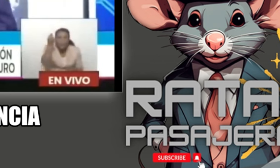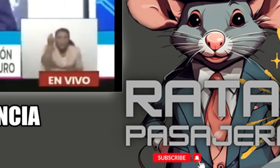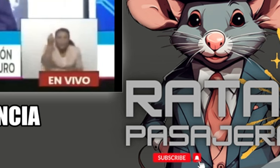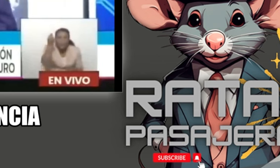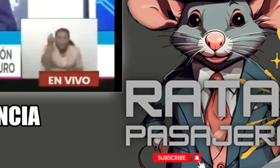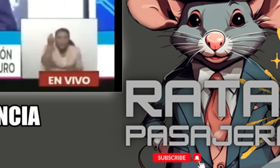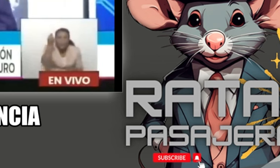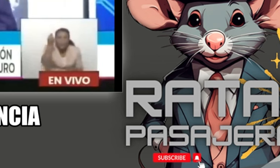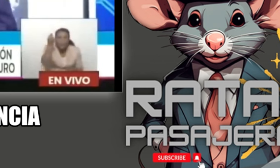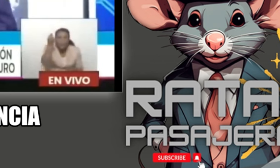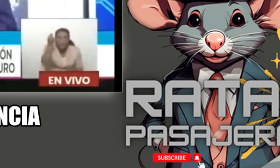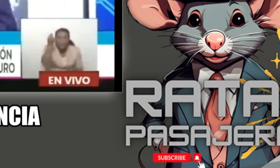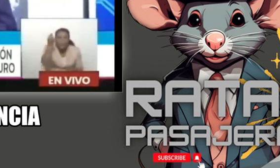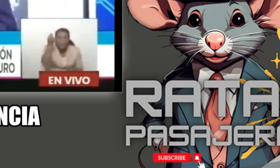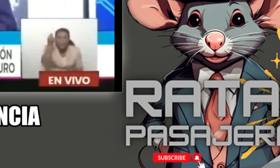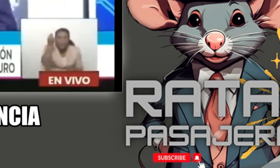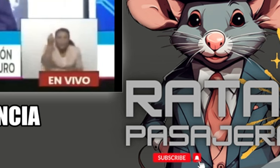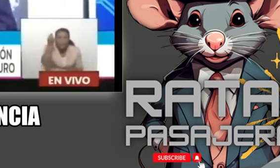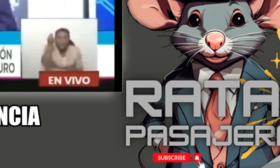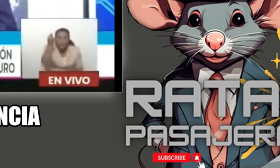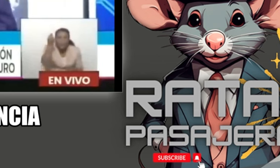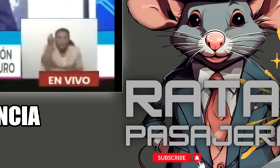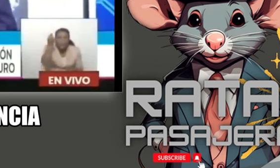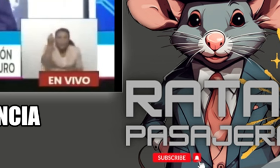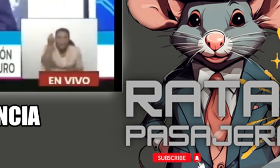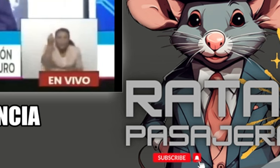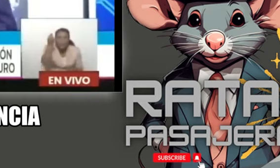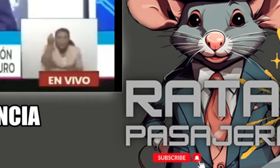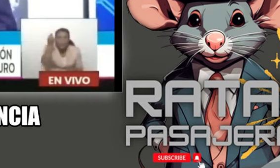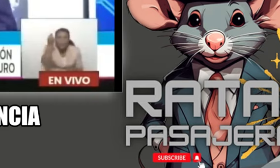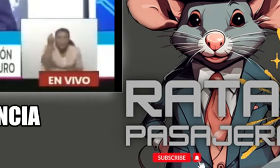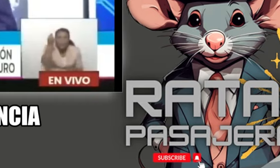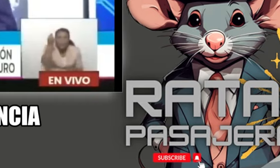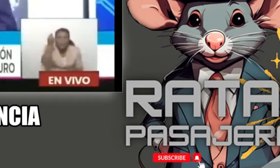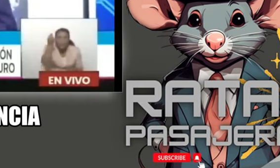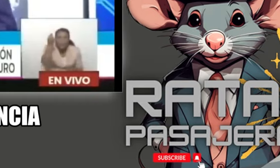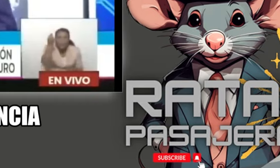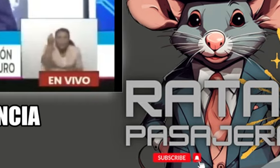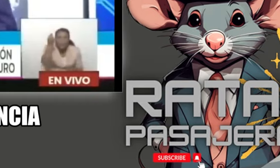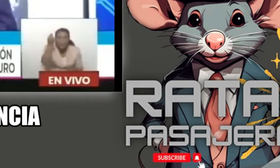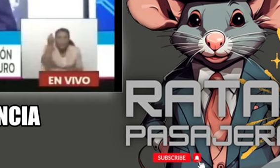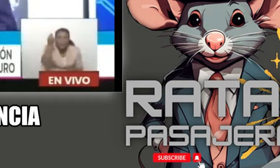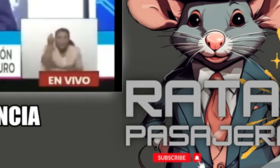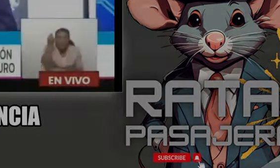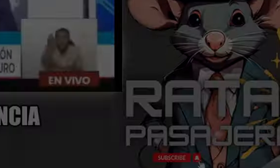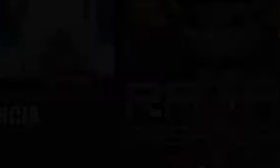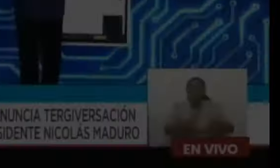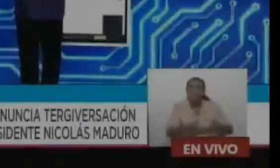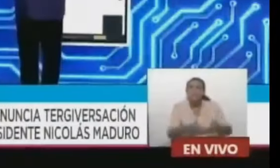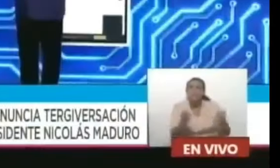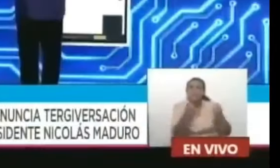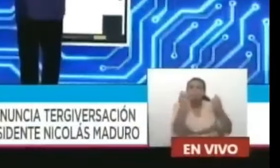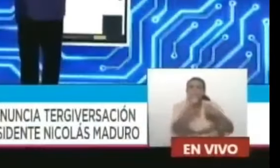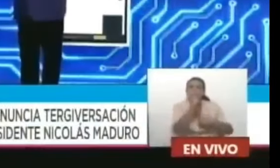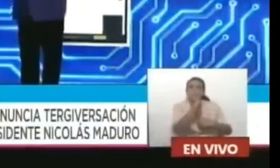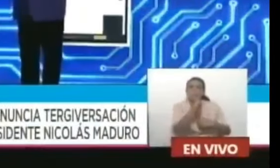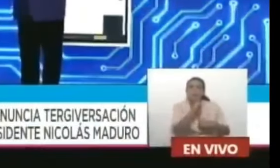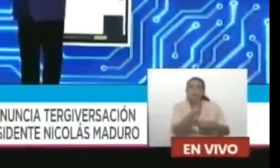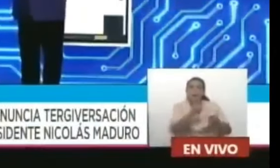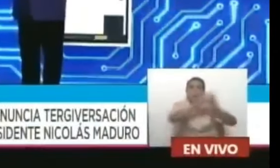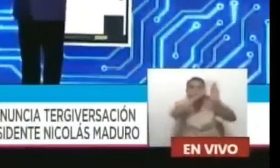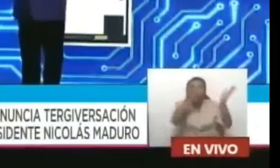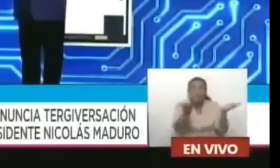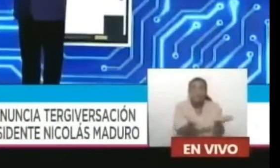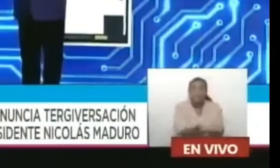bueno, una frase que él dice que no mencionó y el archivo lo condena. Vamos a verlo. Empezaron a decir en el